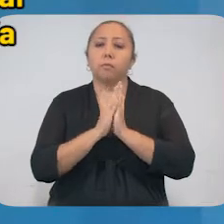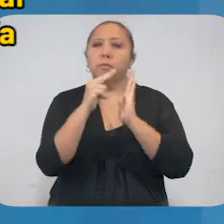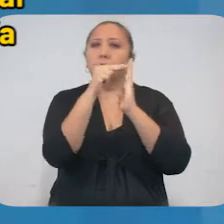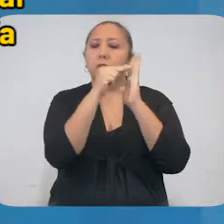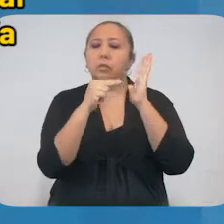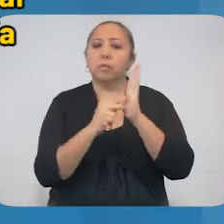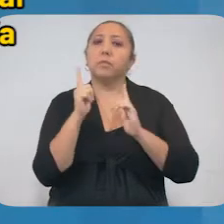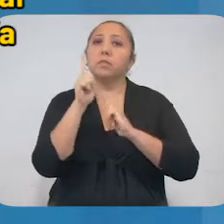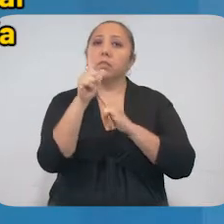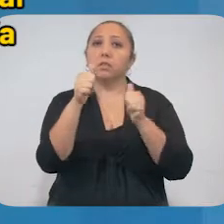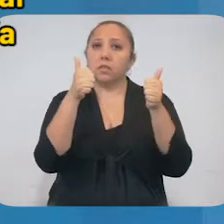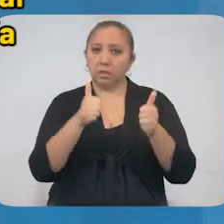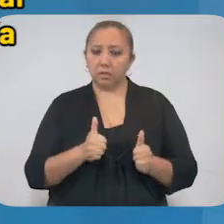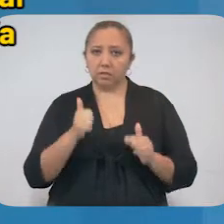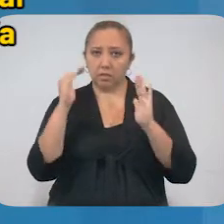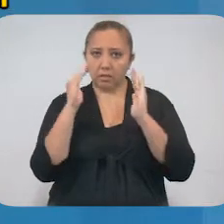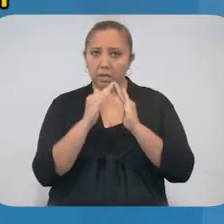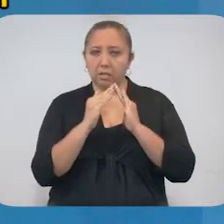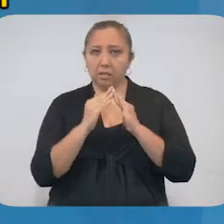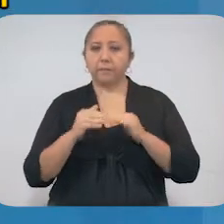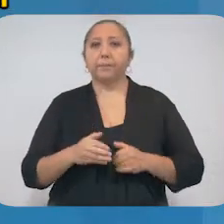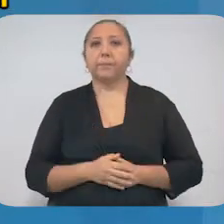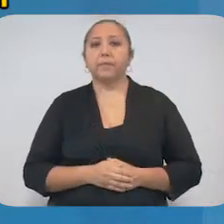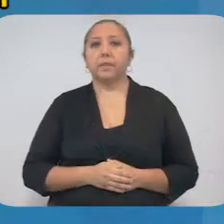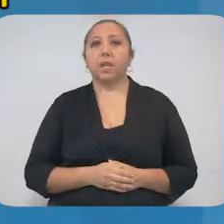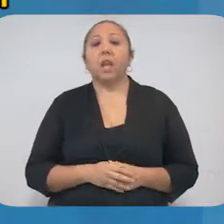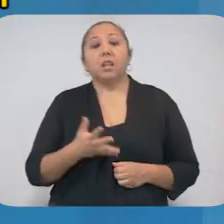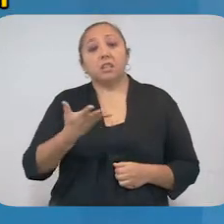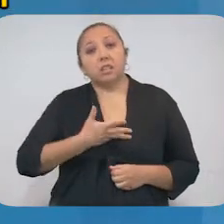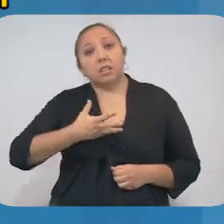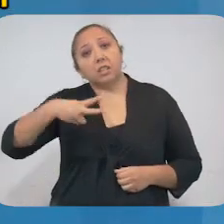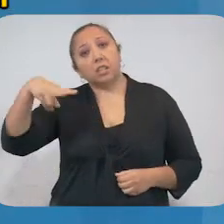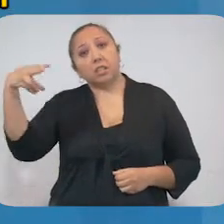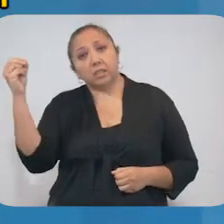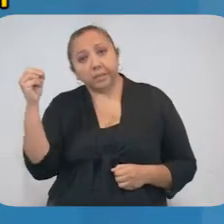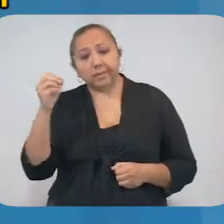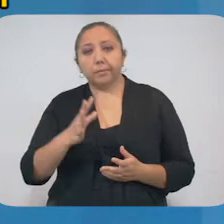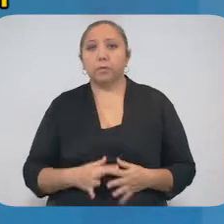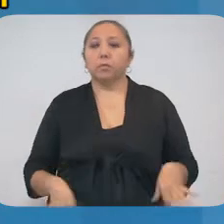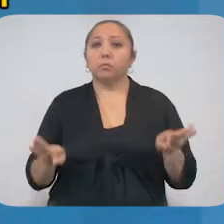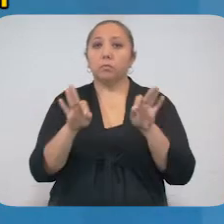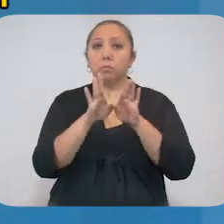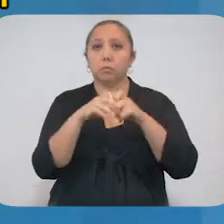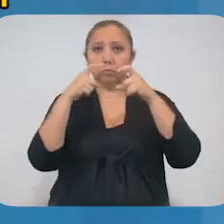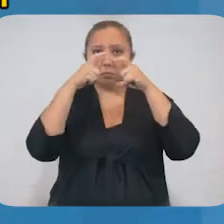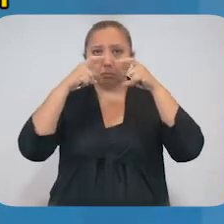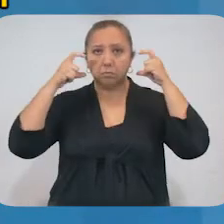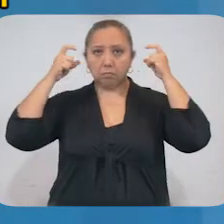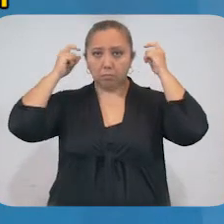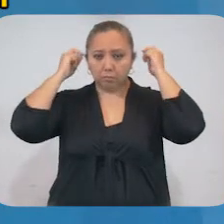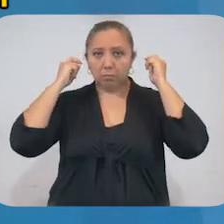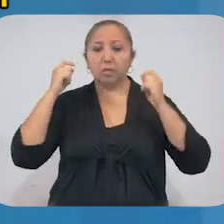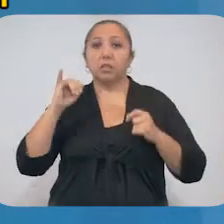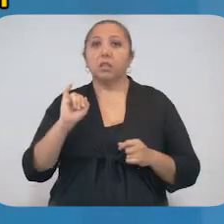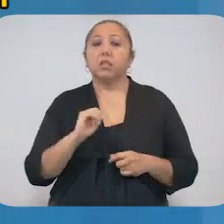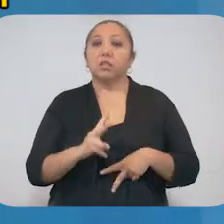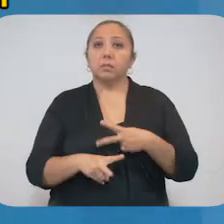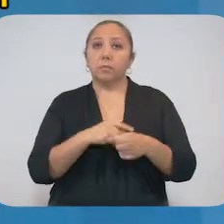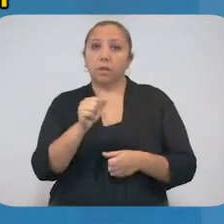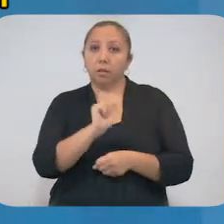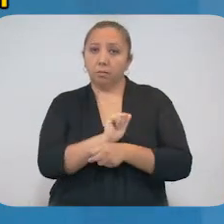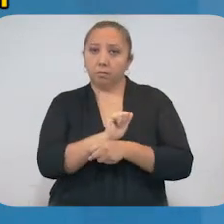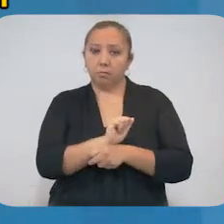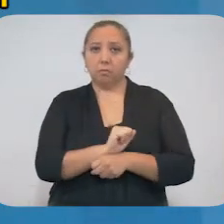manera estricta y a quedarse en sus casas. Los que tienen que salir de manera indispensable tienen que usar el cubrebocas y si se transportan